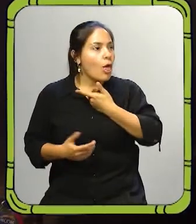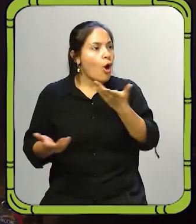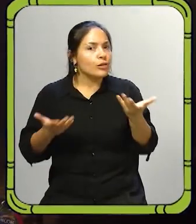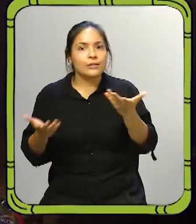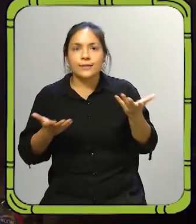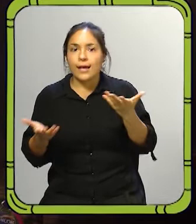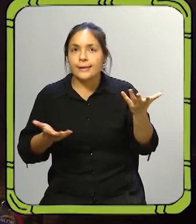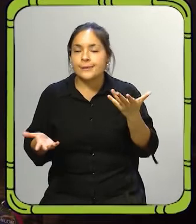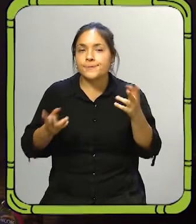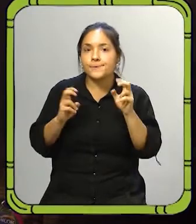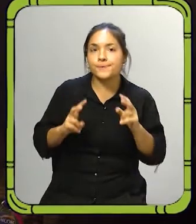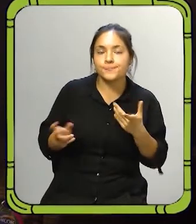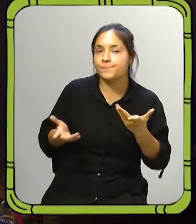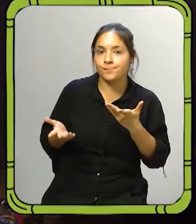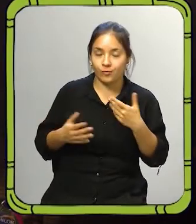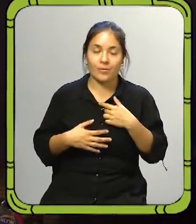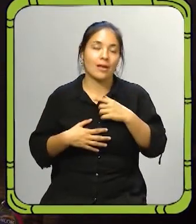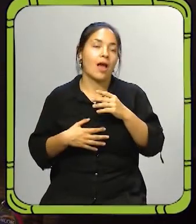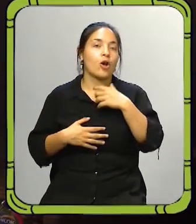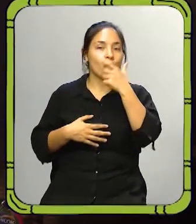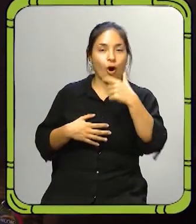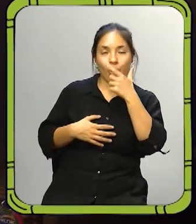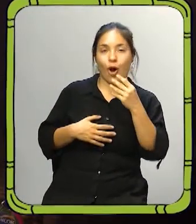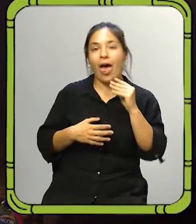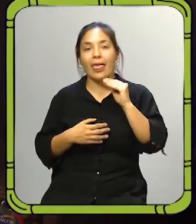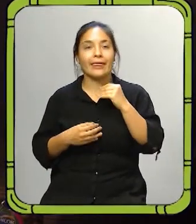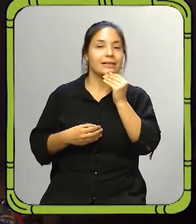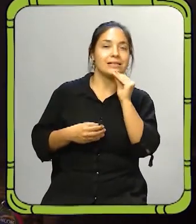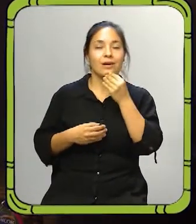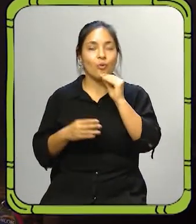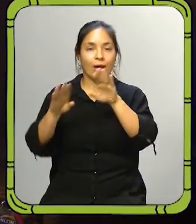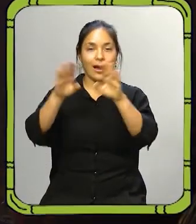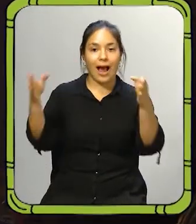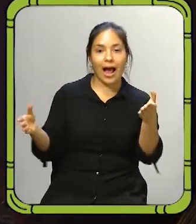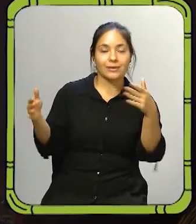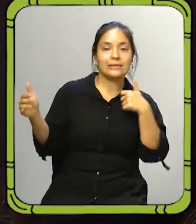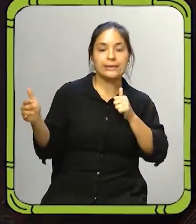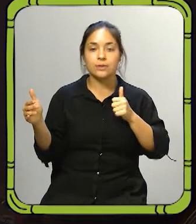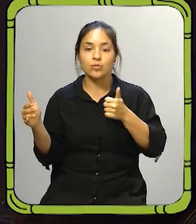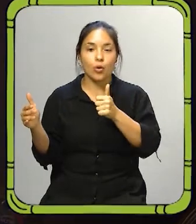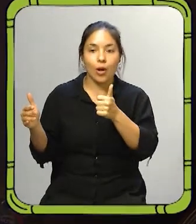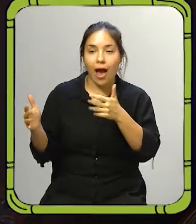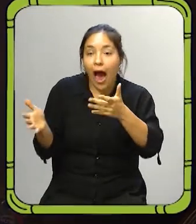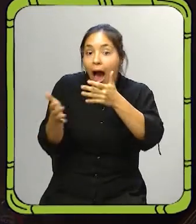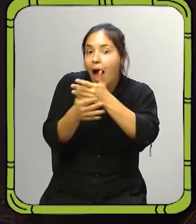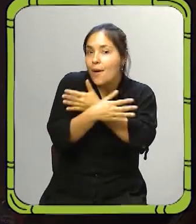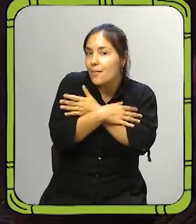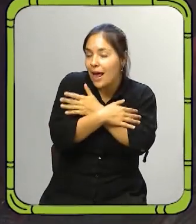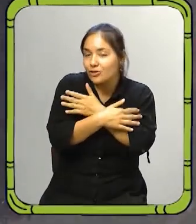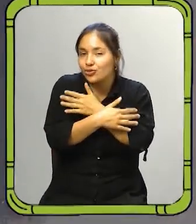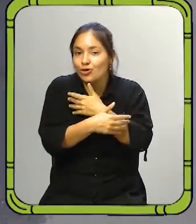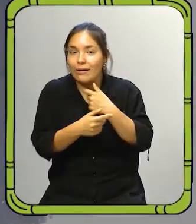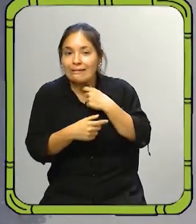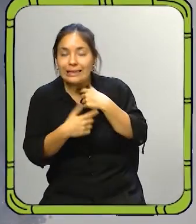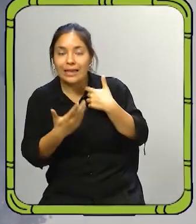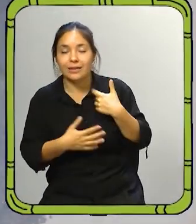que averiguarlo. Entonces Rojo se hizo el sonso y muerto de miedo se acercó a la cama, pero no tanto. ¿No vas a darme un abrazo, mi vida?, le dijo la